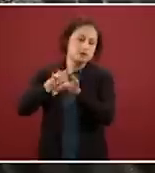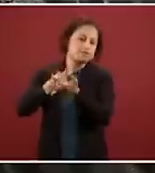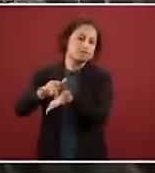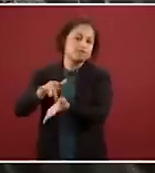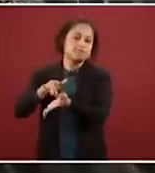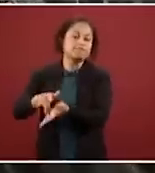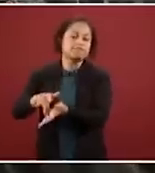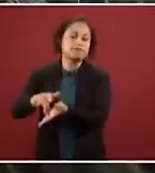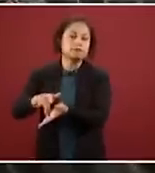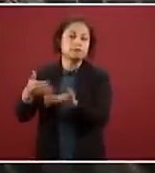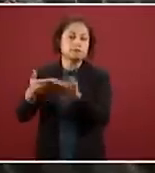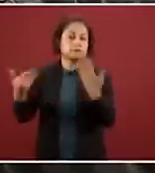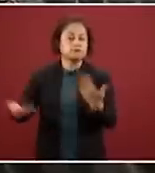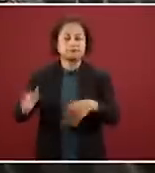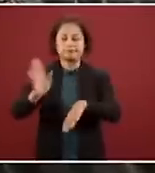Antes